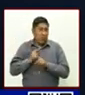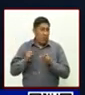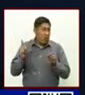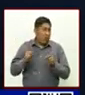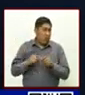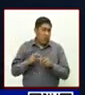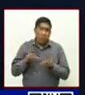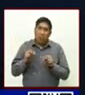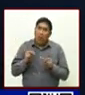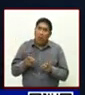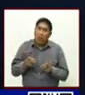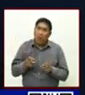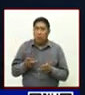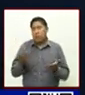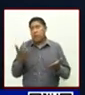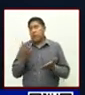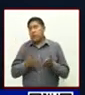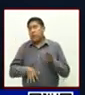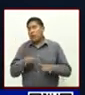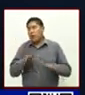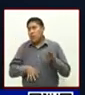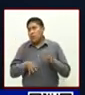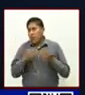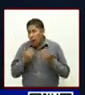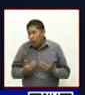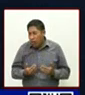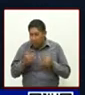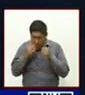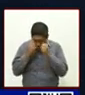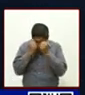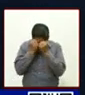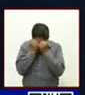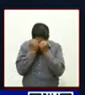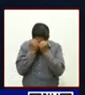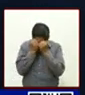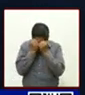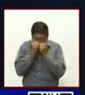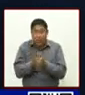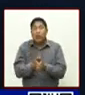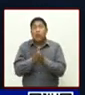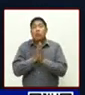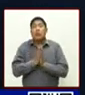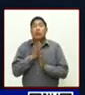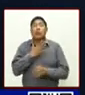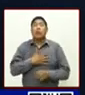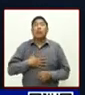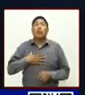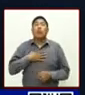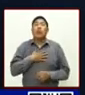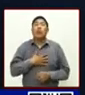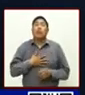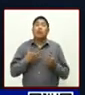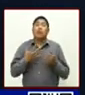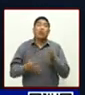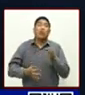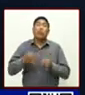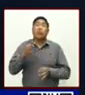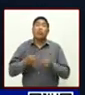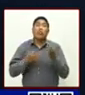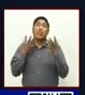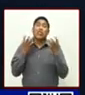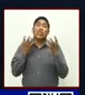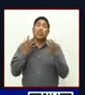no fuera eso, quién sabe ahorita estuviéramos pasando. Yo pido, por favor, que se haga justicia.